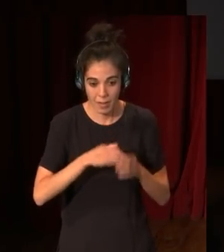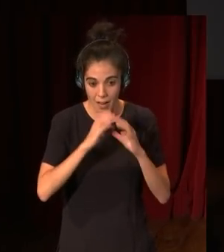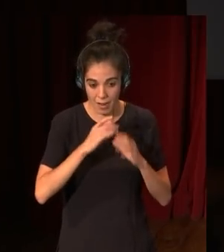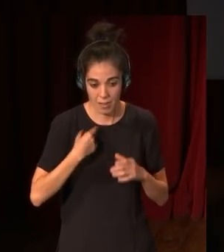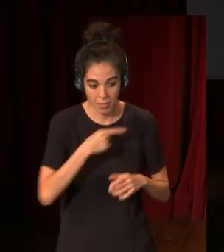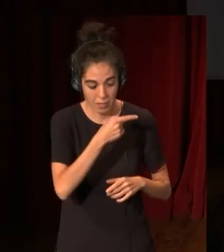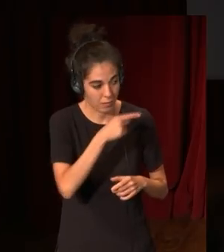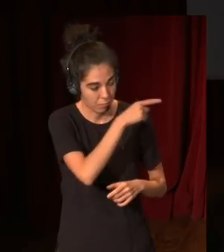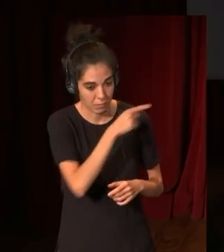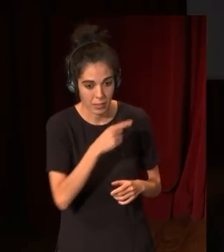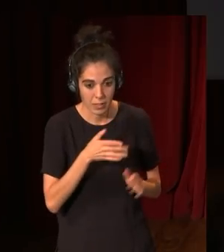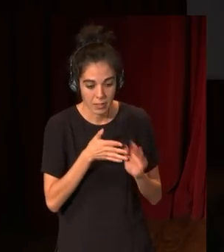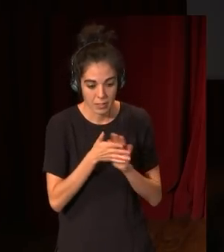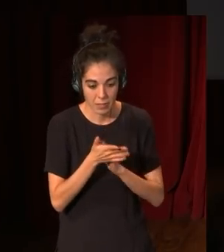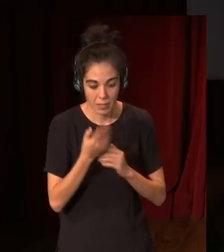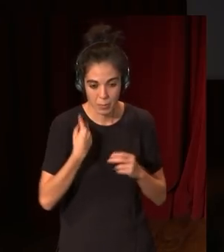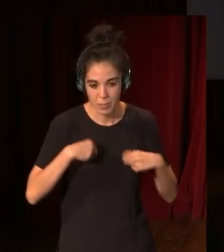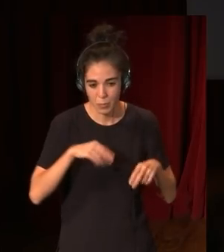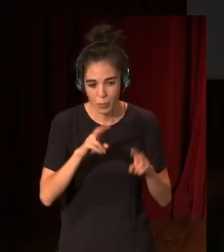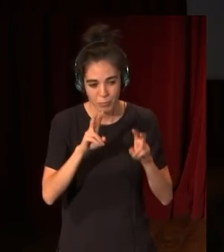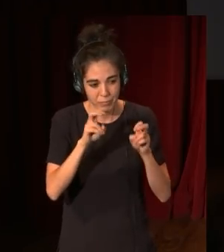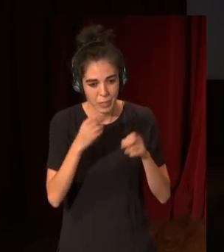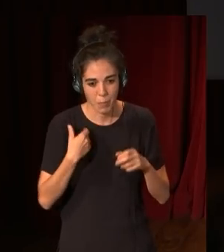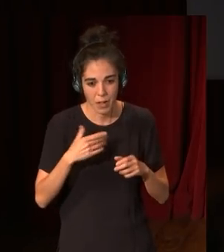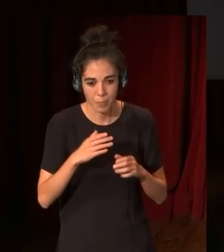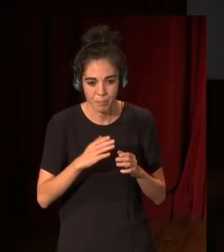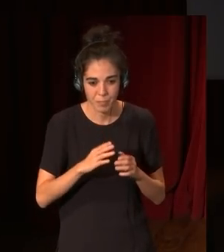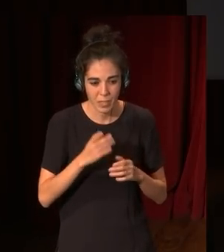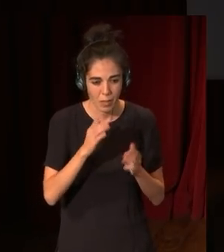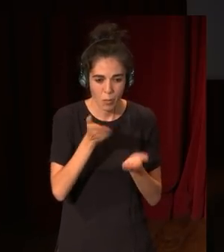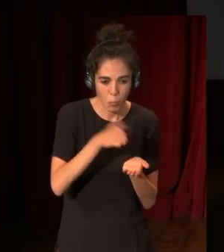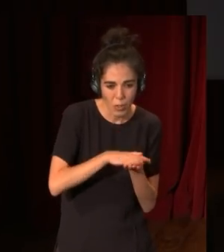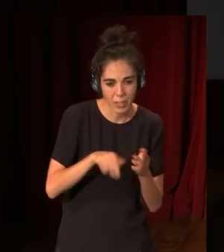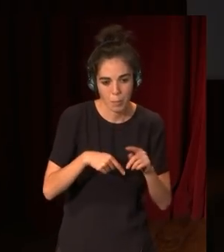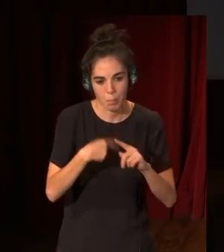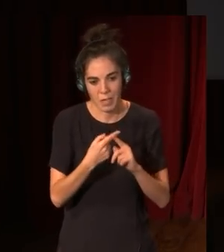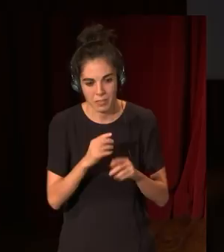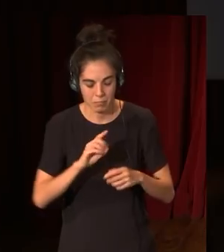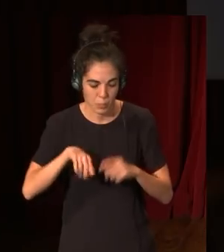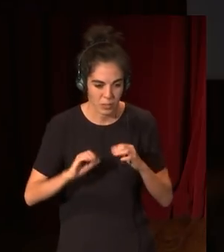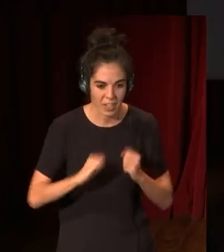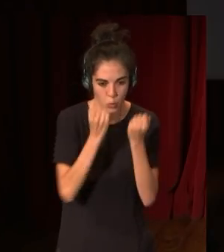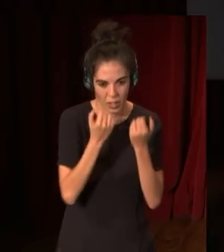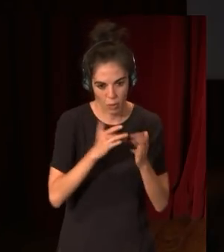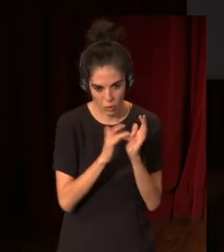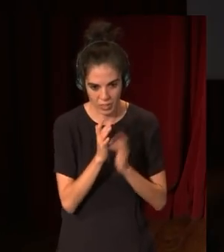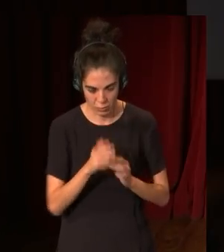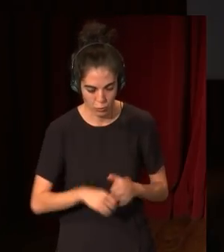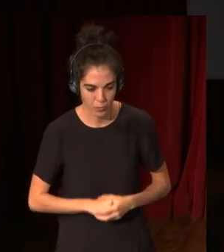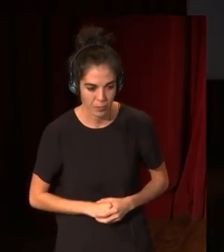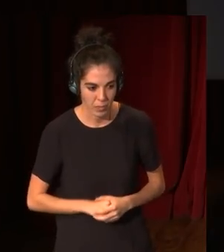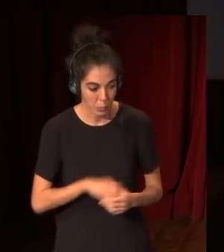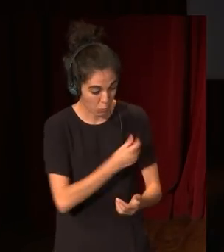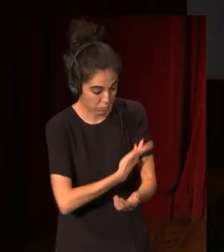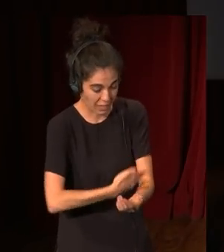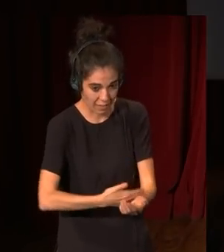que alguna naturalmente al significado eucarístico de la muerte y la resurrección de cristo marcada por la sangre que brota de la